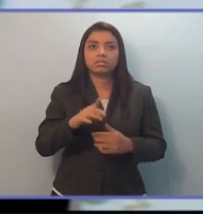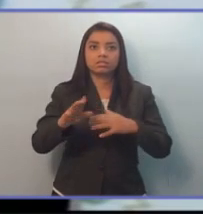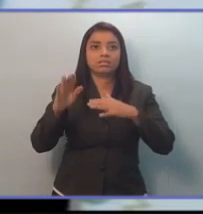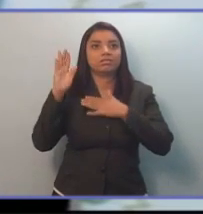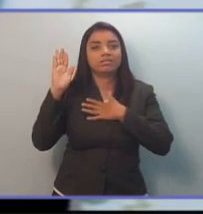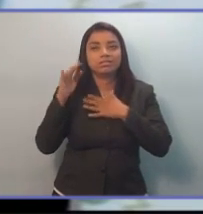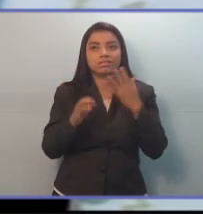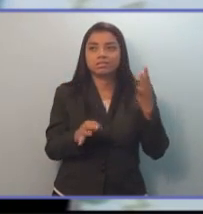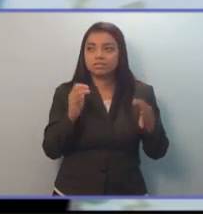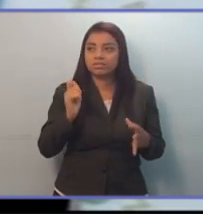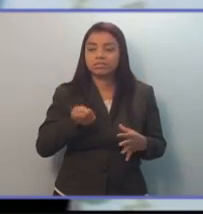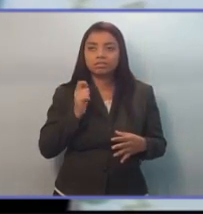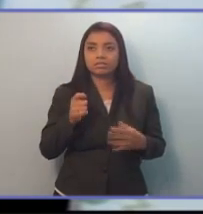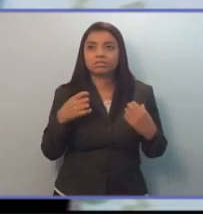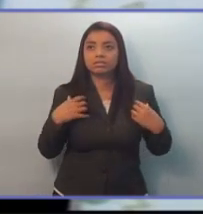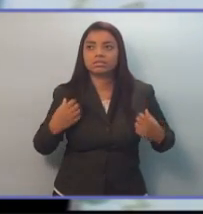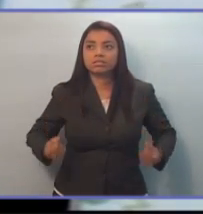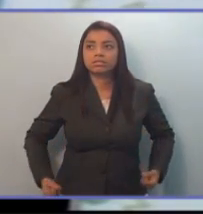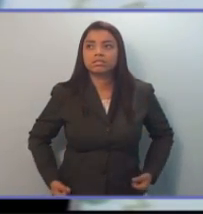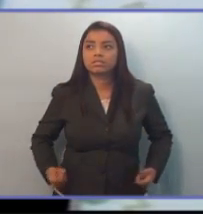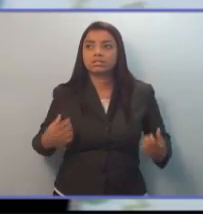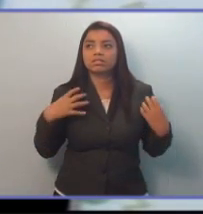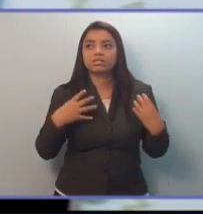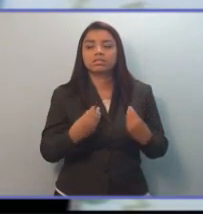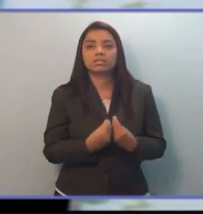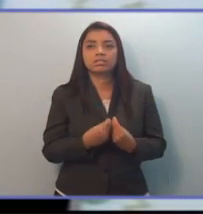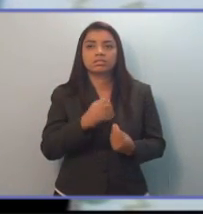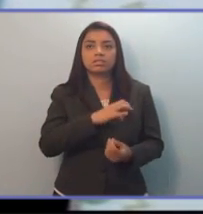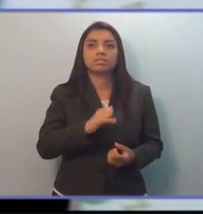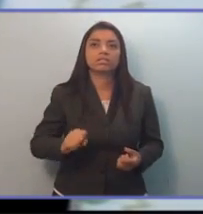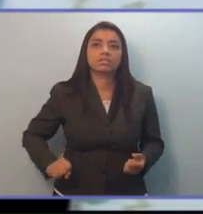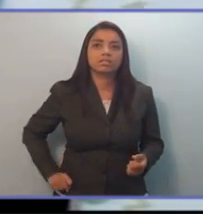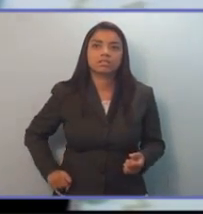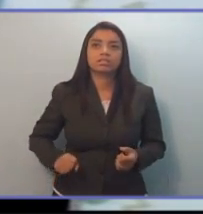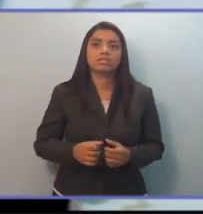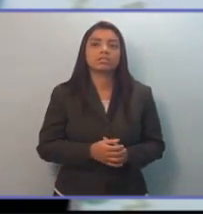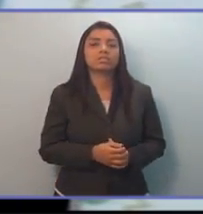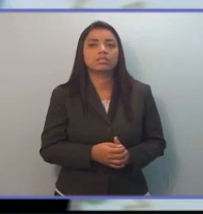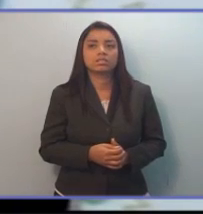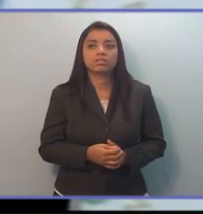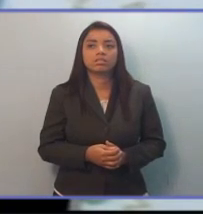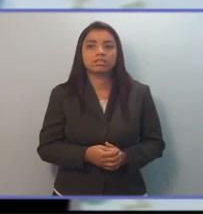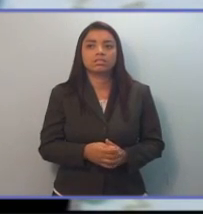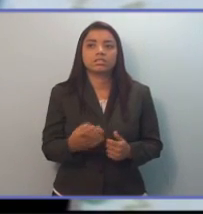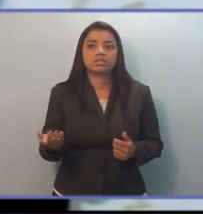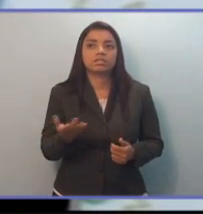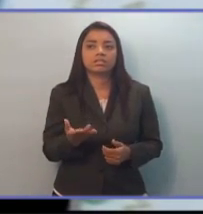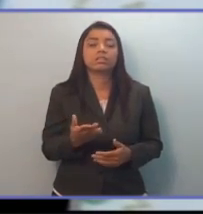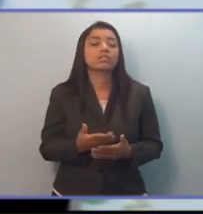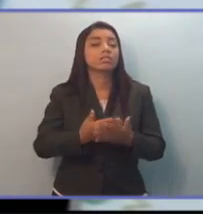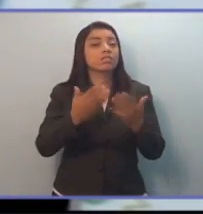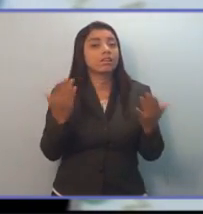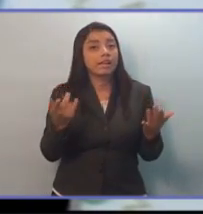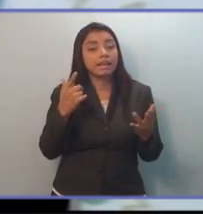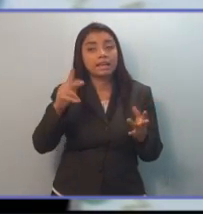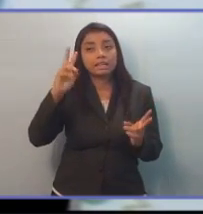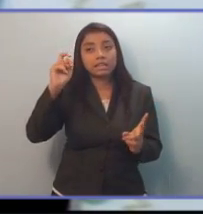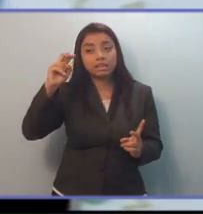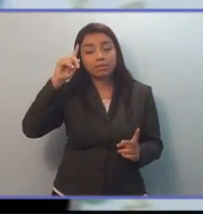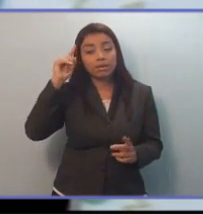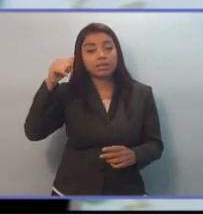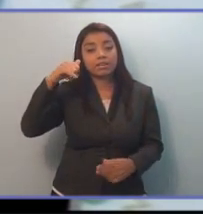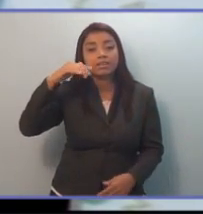con la justicia, con el Estado, con la sociedad salvadoreña. Entonces considero que para evitar ese nepotismo